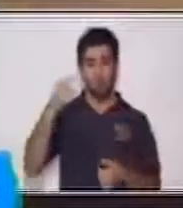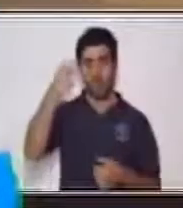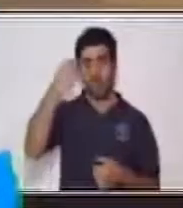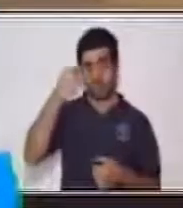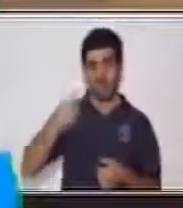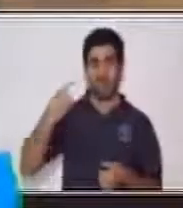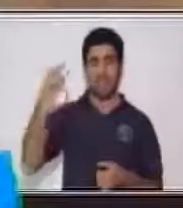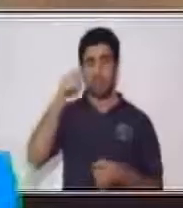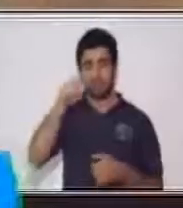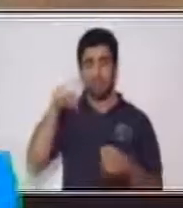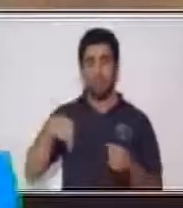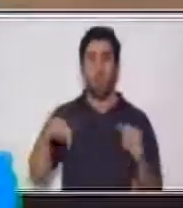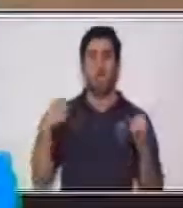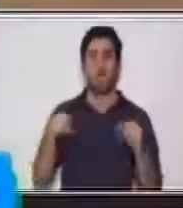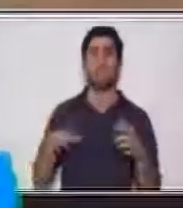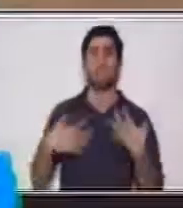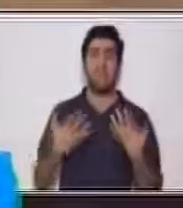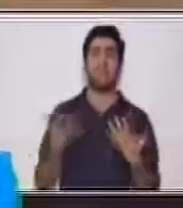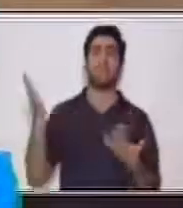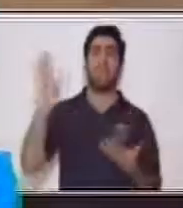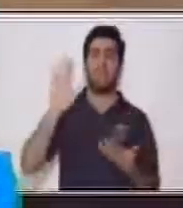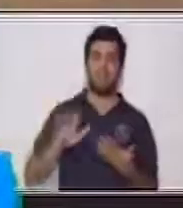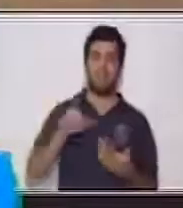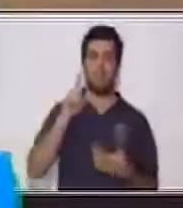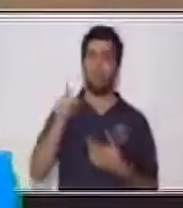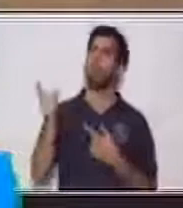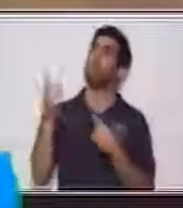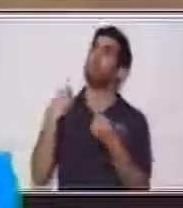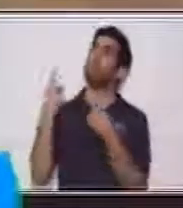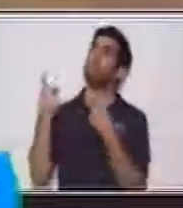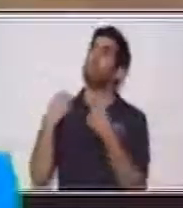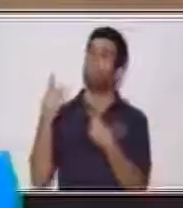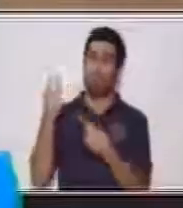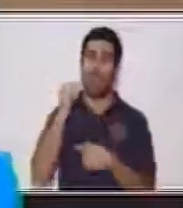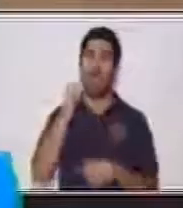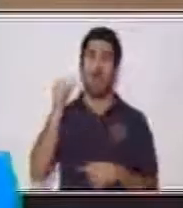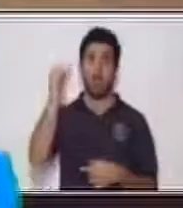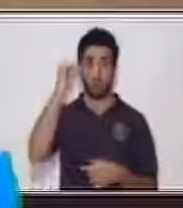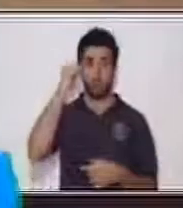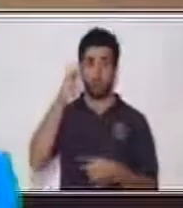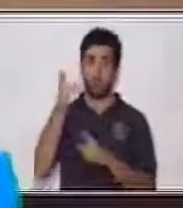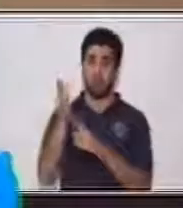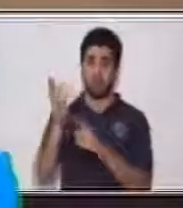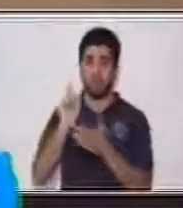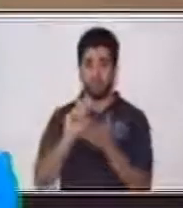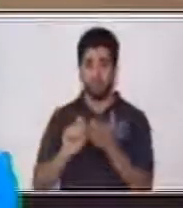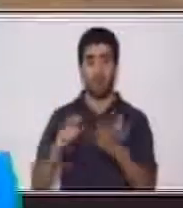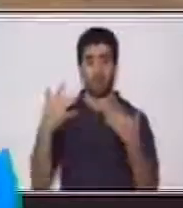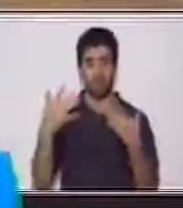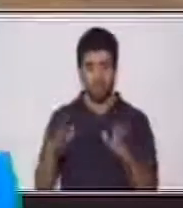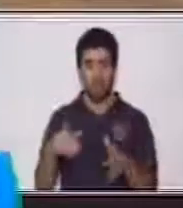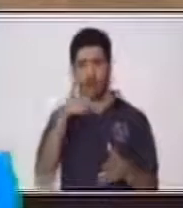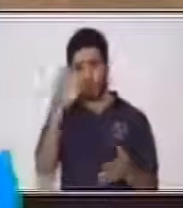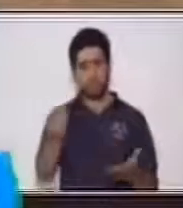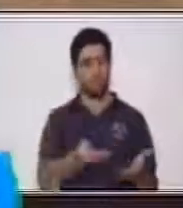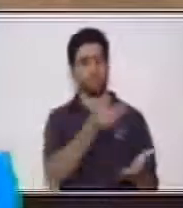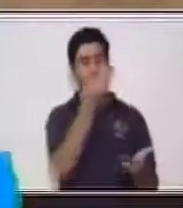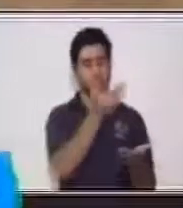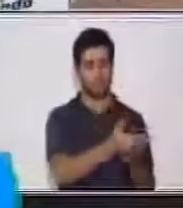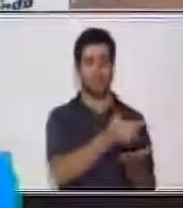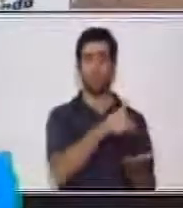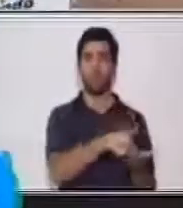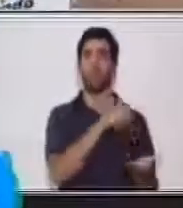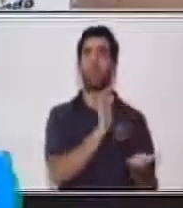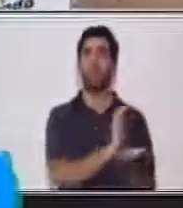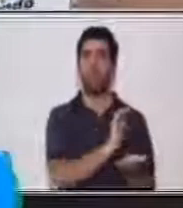a compartir con un adulto en casa. Recuerda guardar tus actividades en tu portafolio Aprendo en